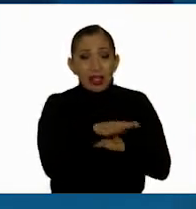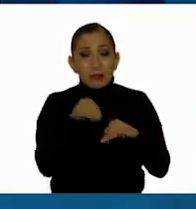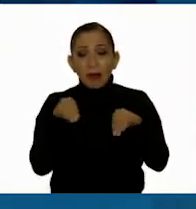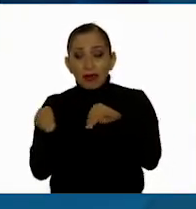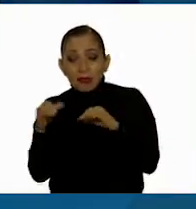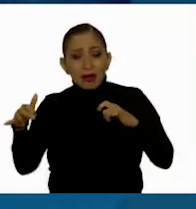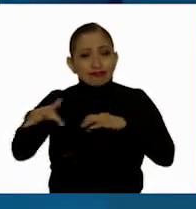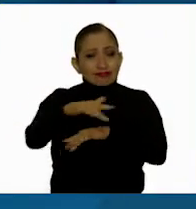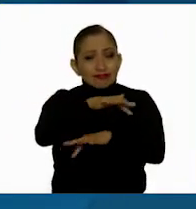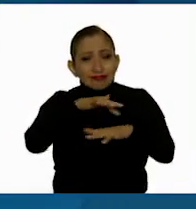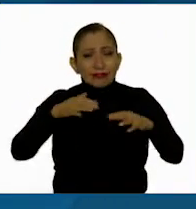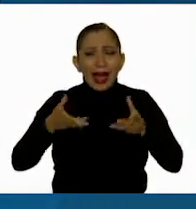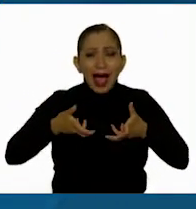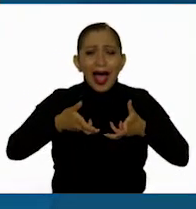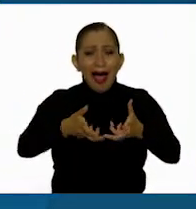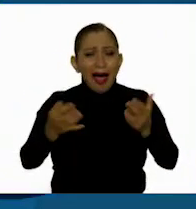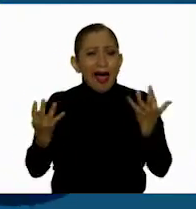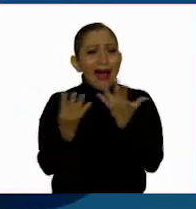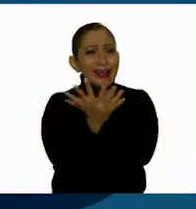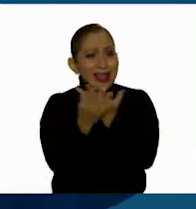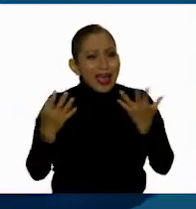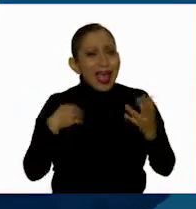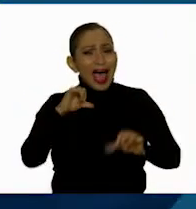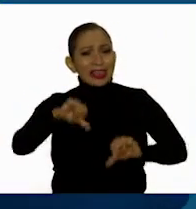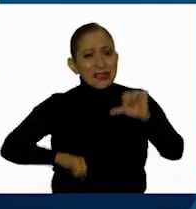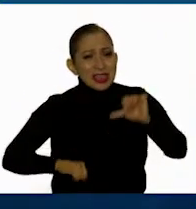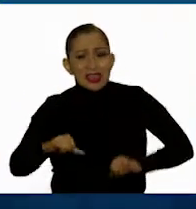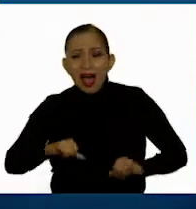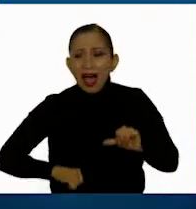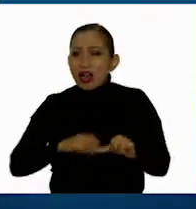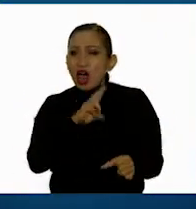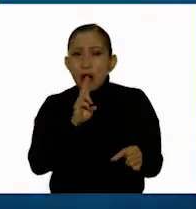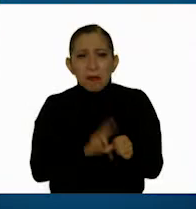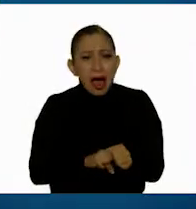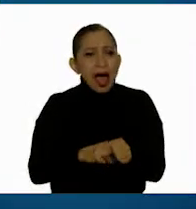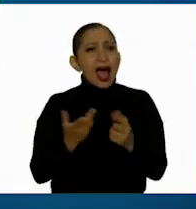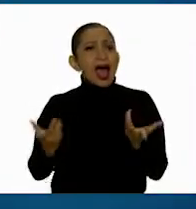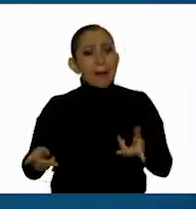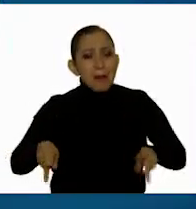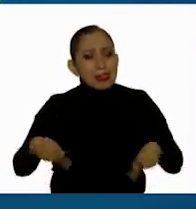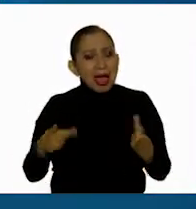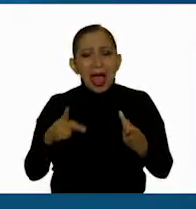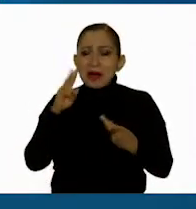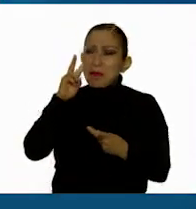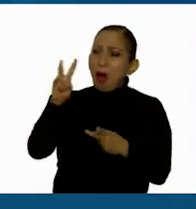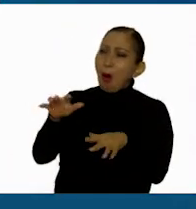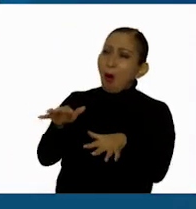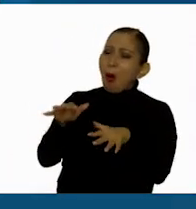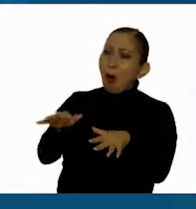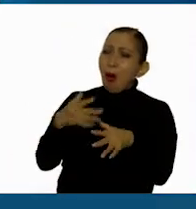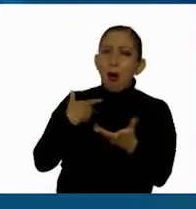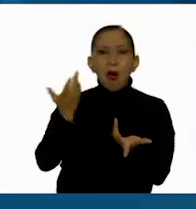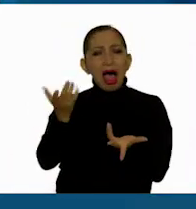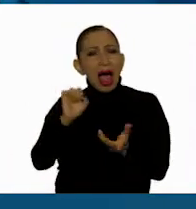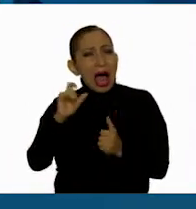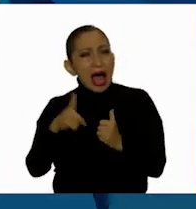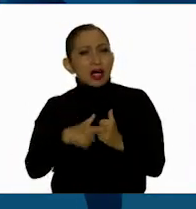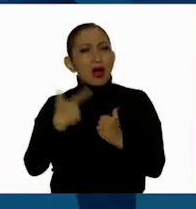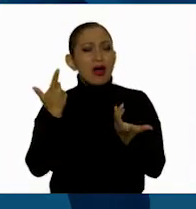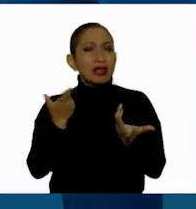movimiento intenso de las calles, en las actividades cotidianas, en la vendimia, los espectáculos y las fiestas.